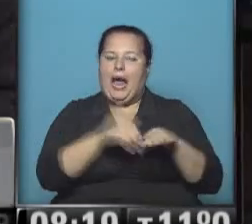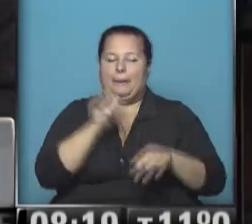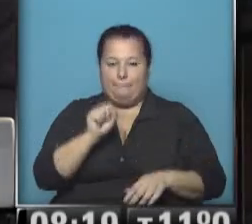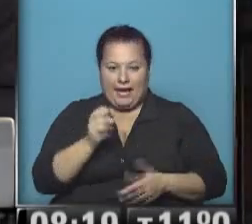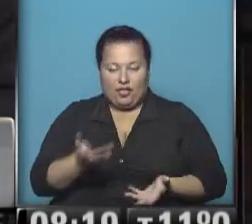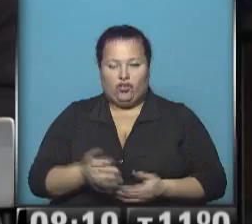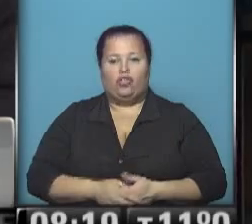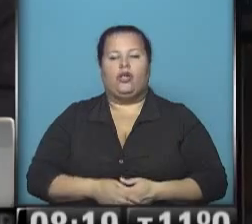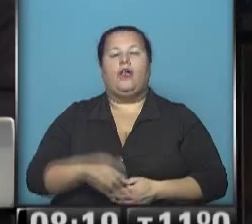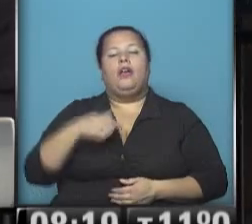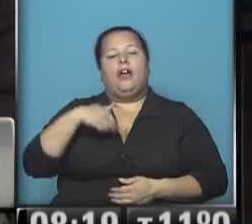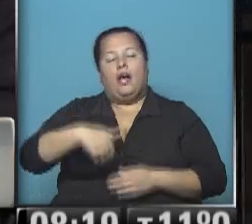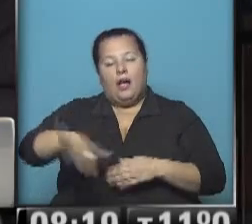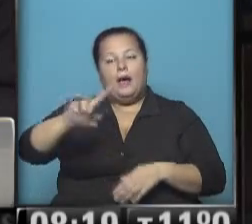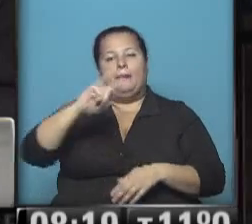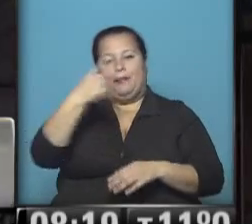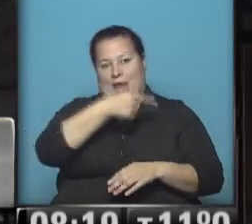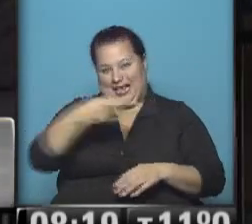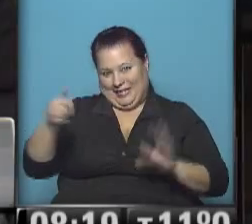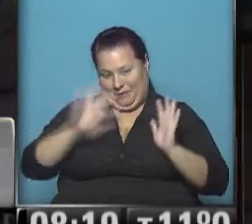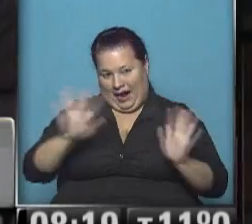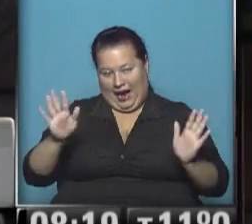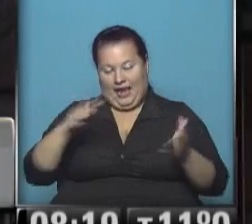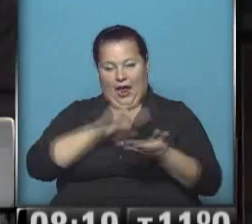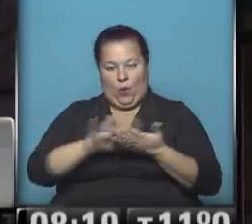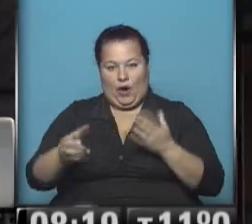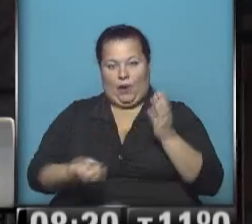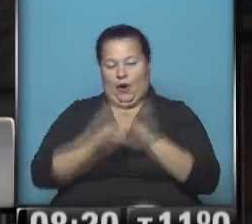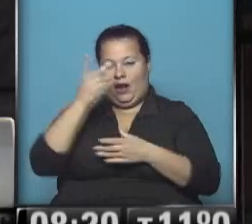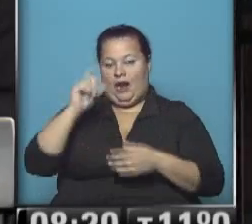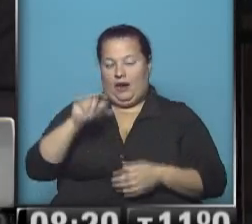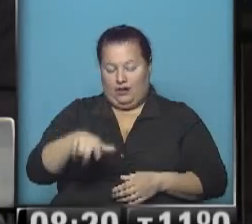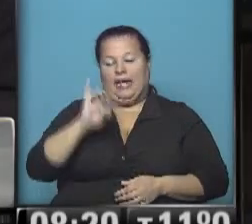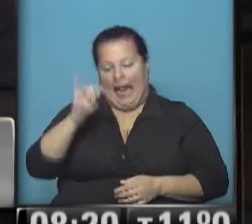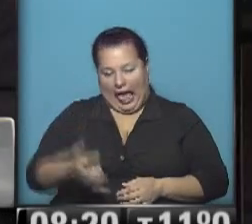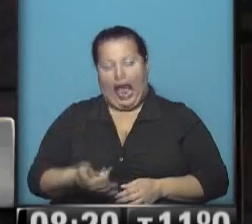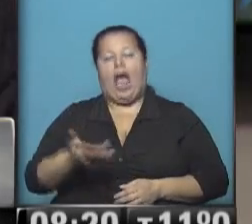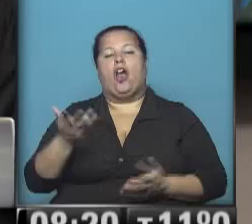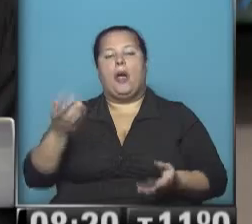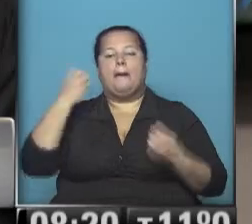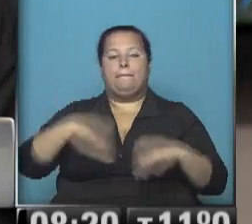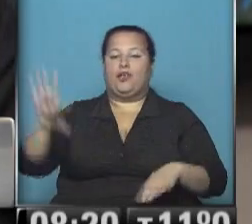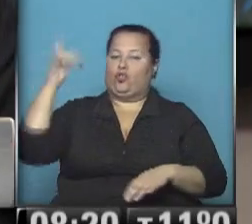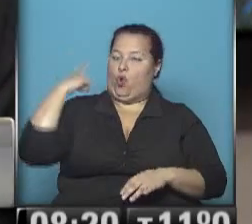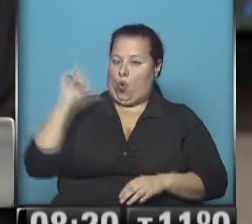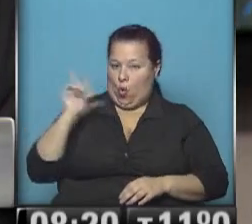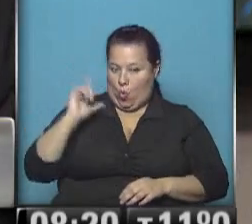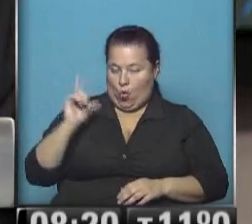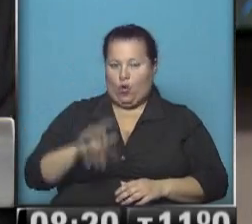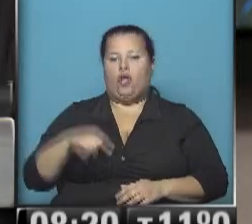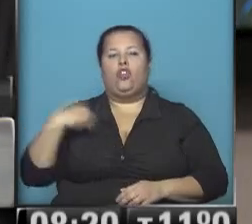pesos estamos transcurriendo la primera semana de aplicación de esta medida claro exactamente empezó el lunes pasado